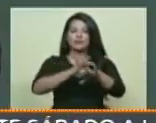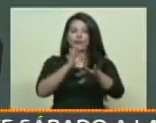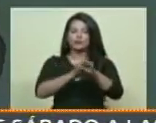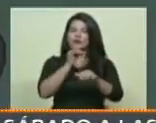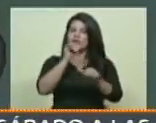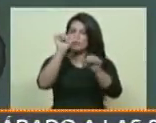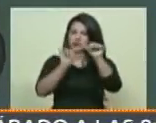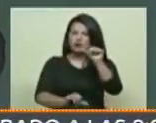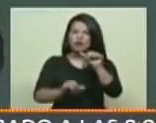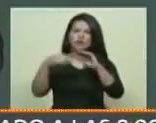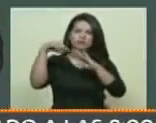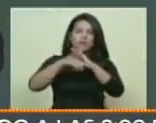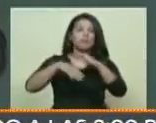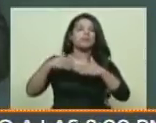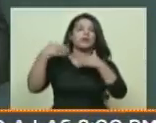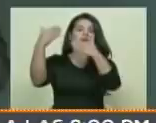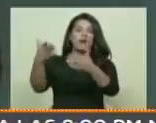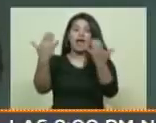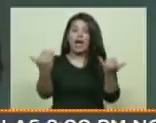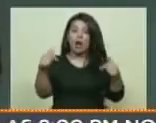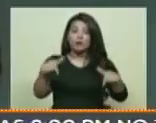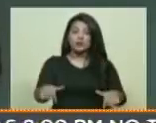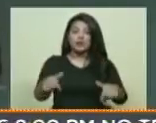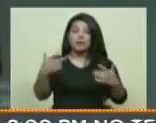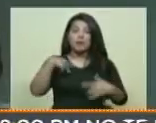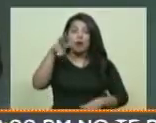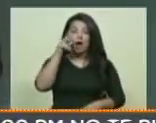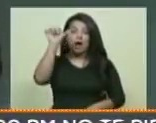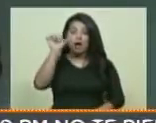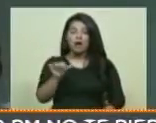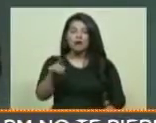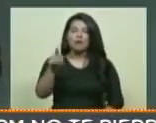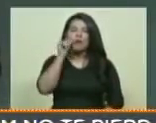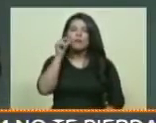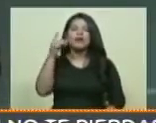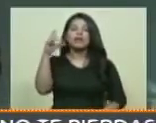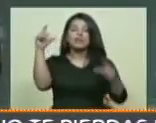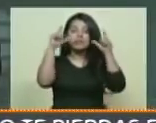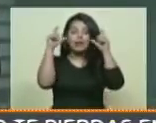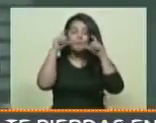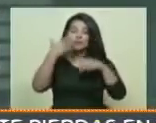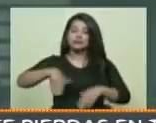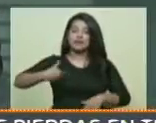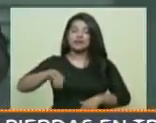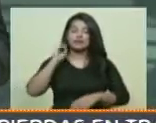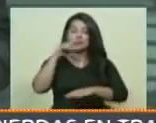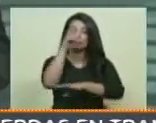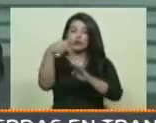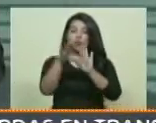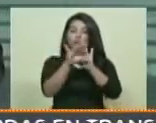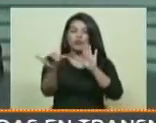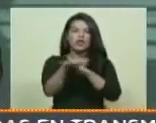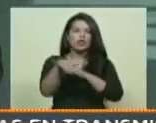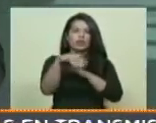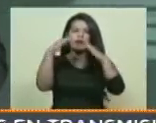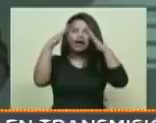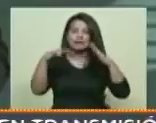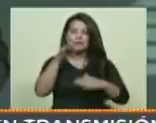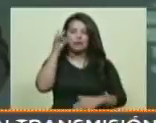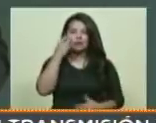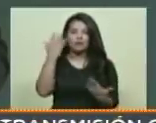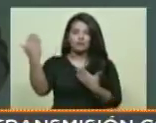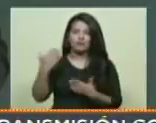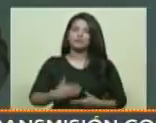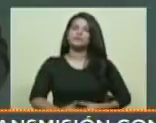vamos a abordar más adelante. Ahora mismo vamos a escuchar palabras de Delcy Rodríguez, presidente de la Asamblea Nacional Constituyente desde la Casa Amarilla, en vivo y